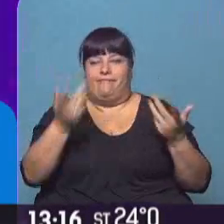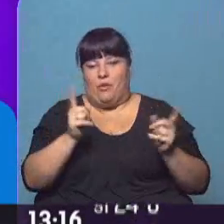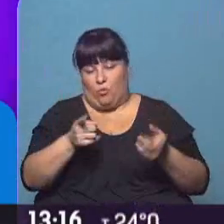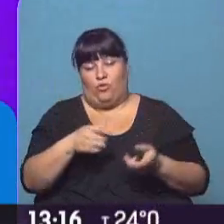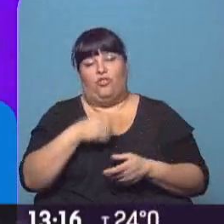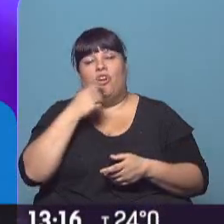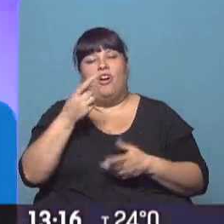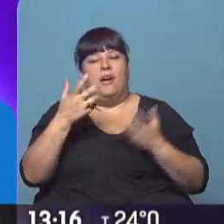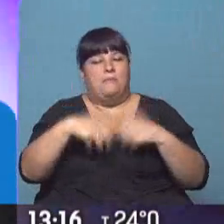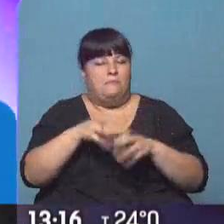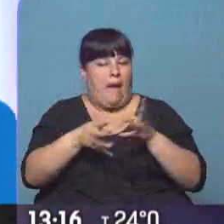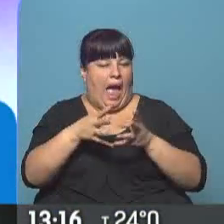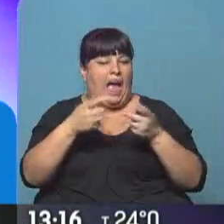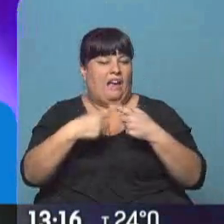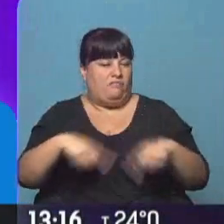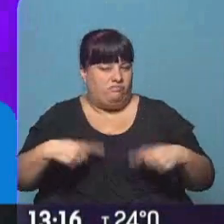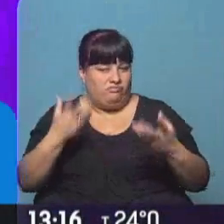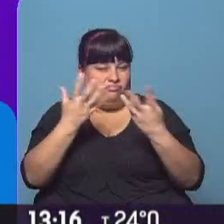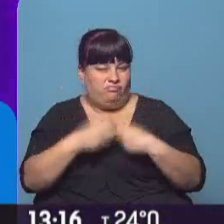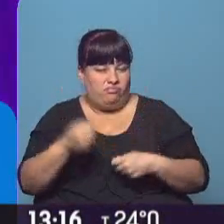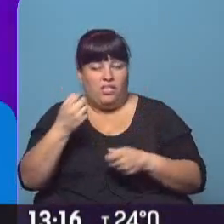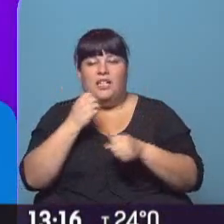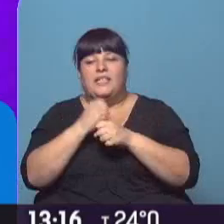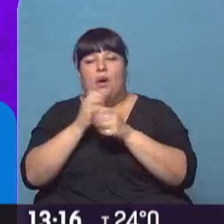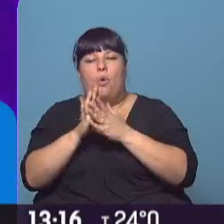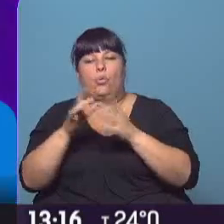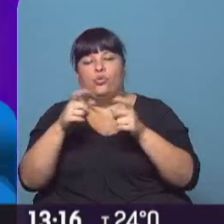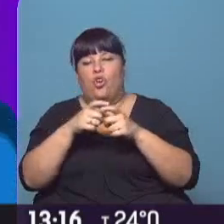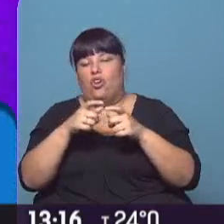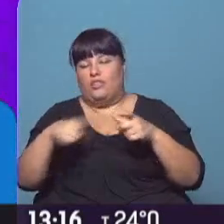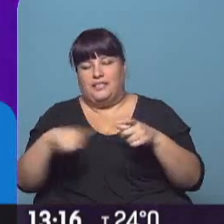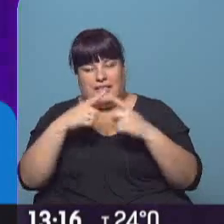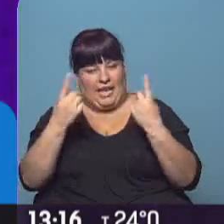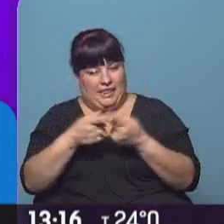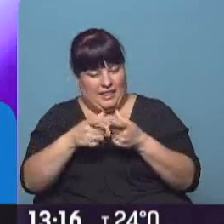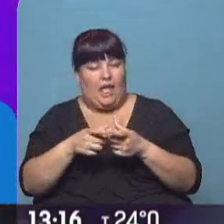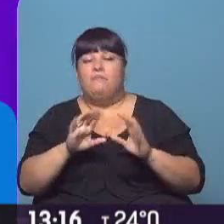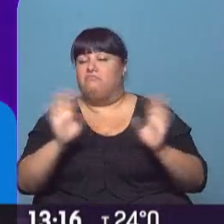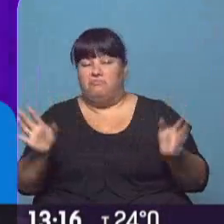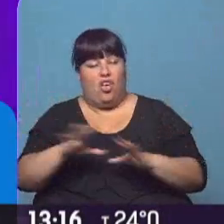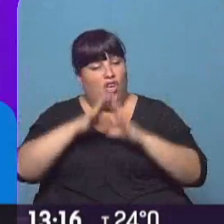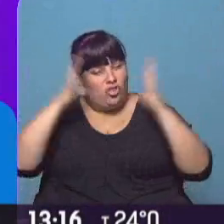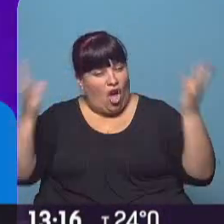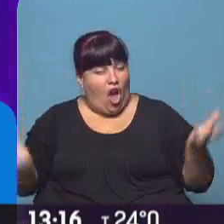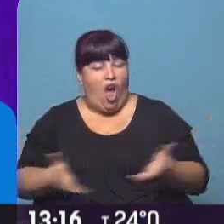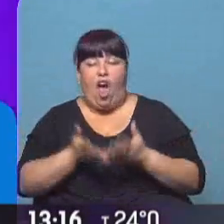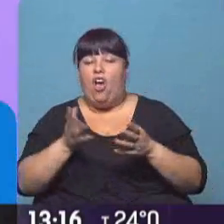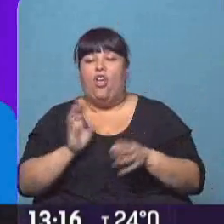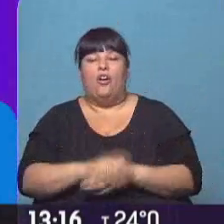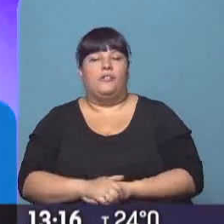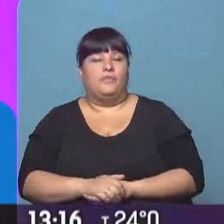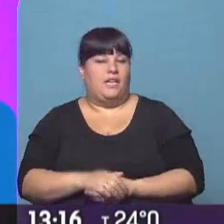justamente sintetizadores, máquinas, procesadores, trabajamos con cinta, bueno, todo un ámbito, digamos,